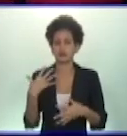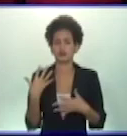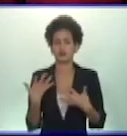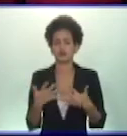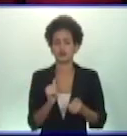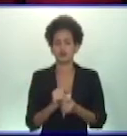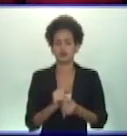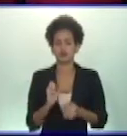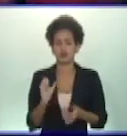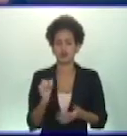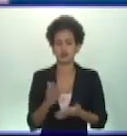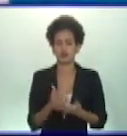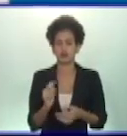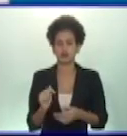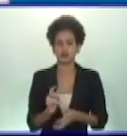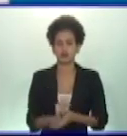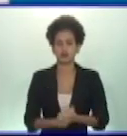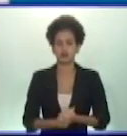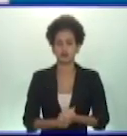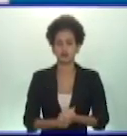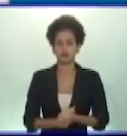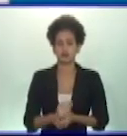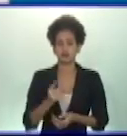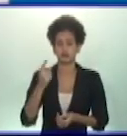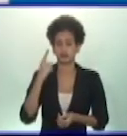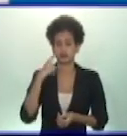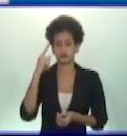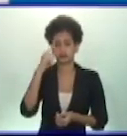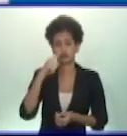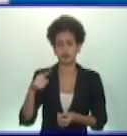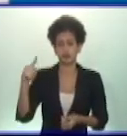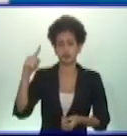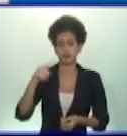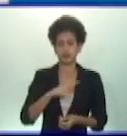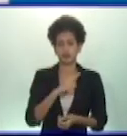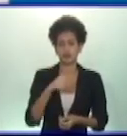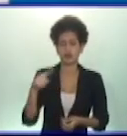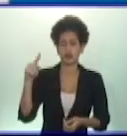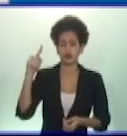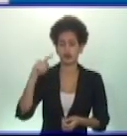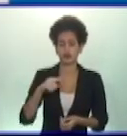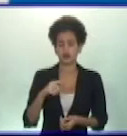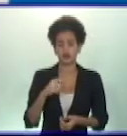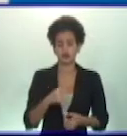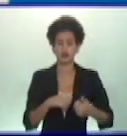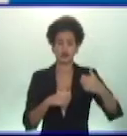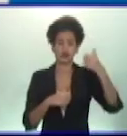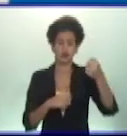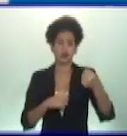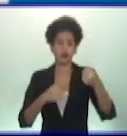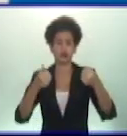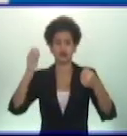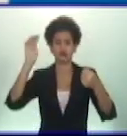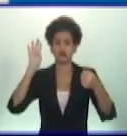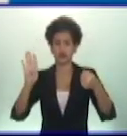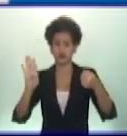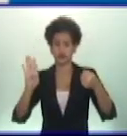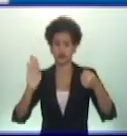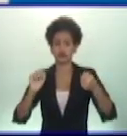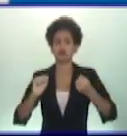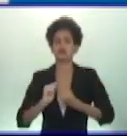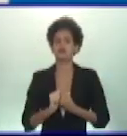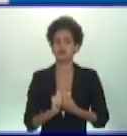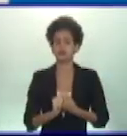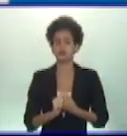clase. Acá les presento un enlace. Van a enlazar los elementos de la columna A con los elementos de la columna B según